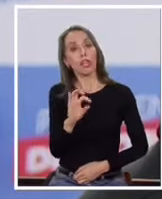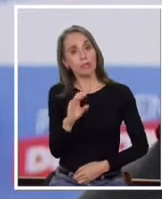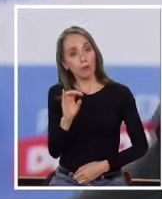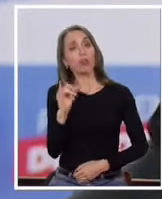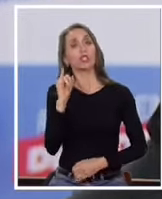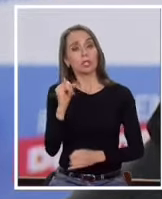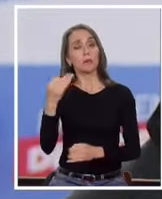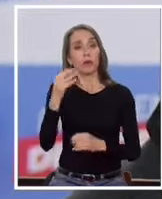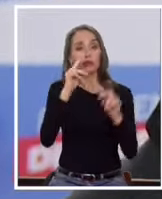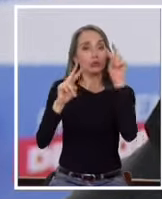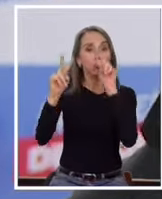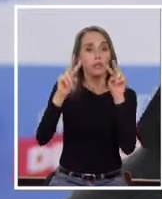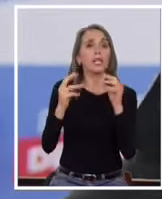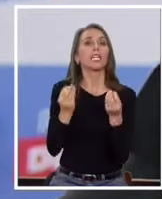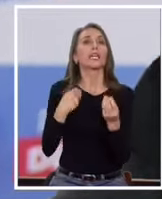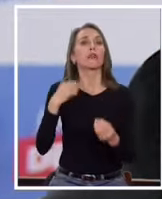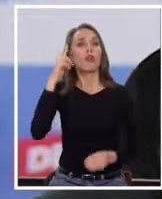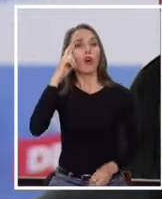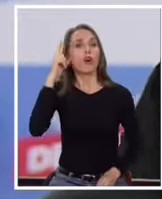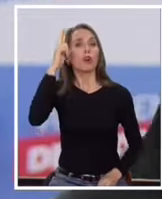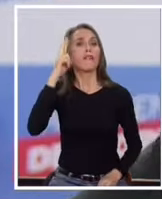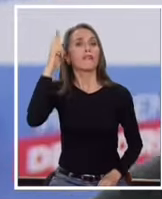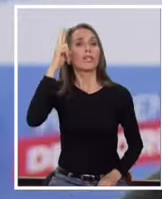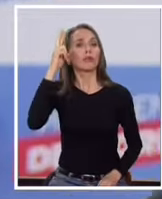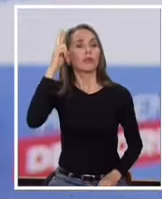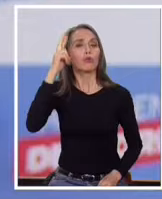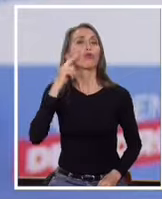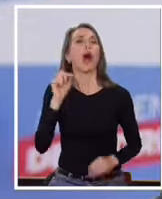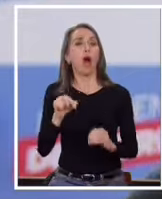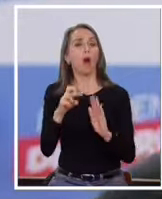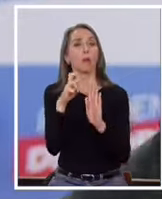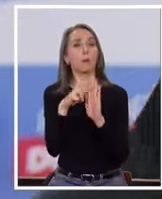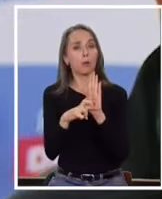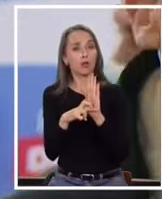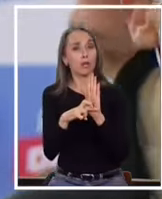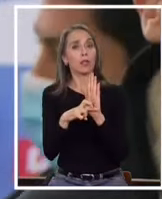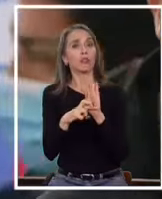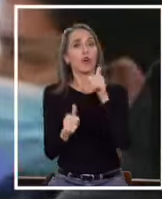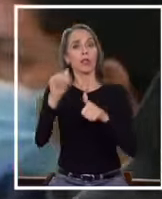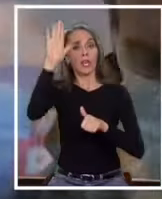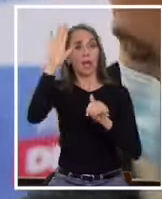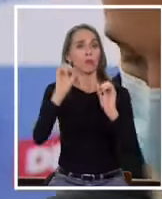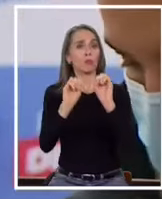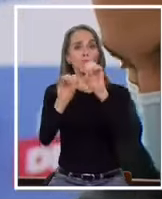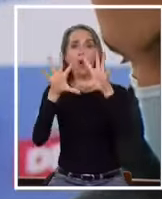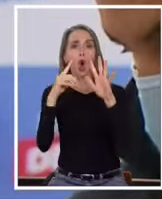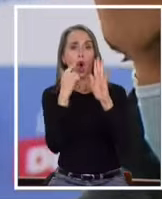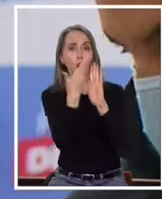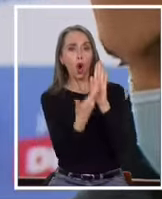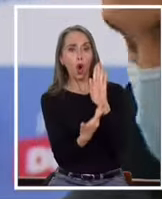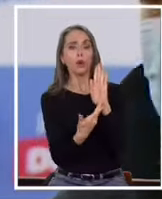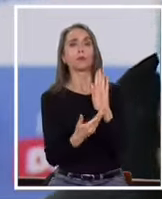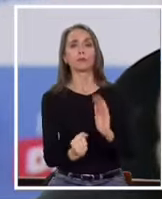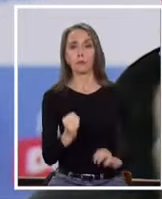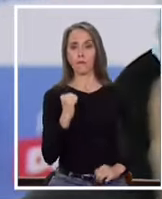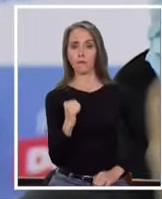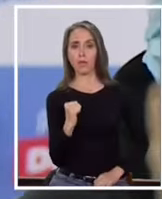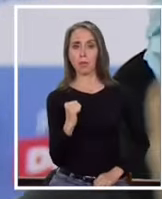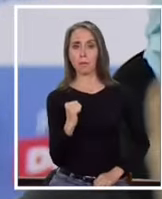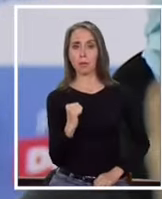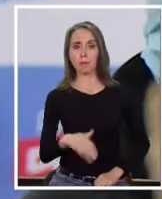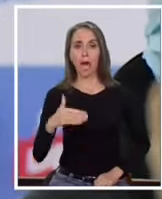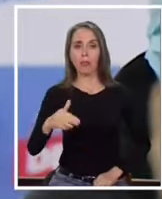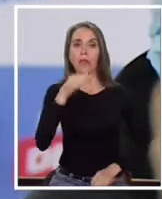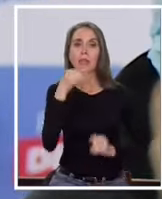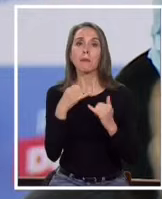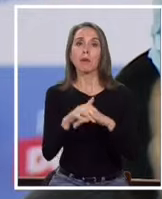que analizarlo. ¿Y qué reflexioné? Que estamos con un proyecto que es un proyecto espectacular. Y aquí seguimos firmes y adelante, como